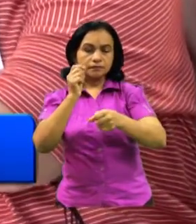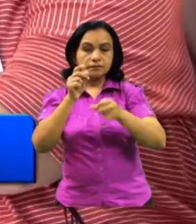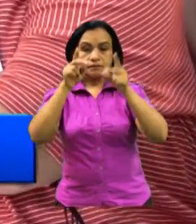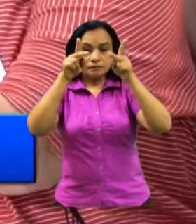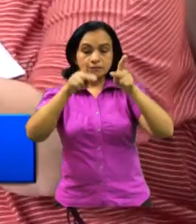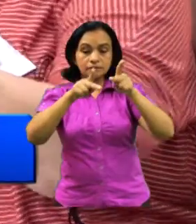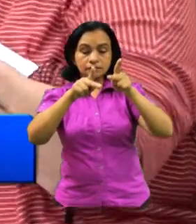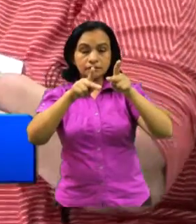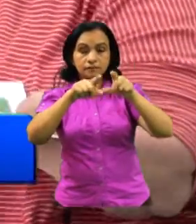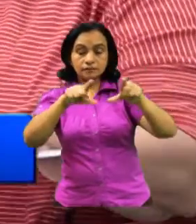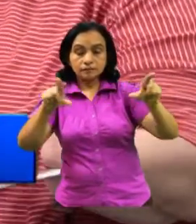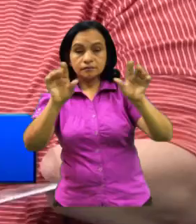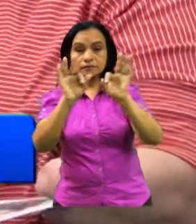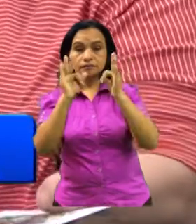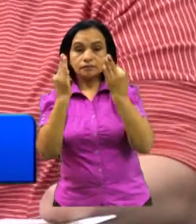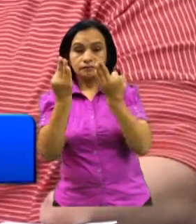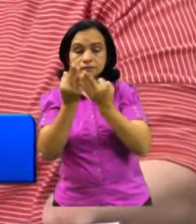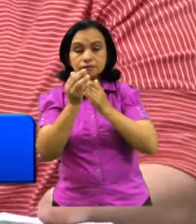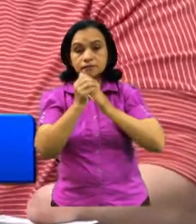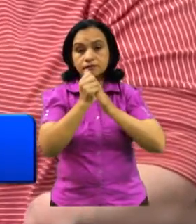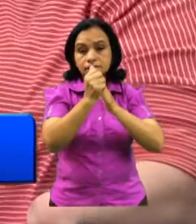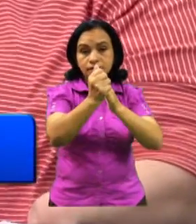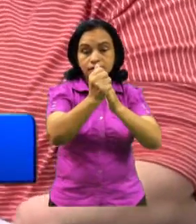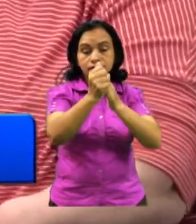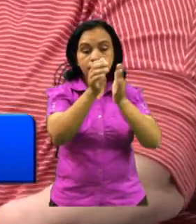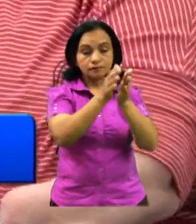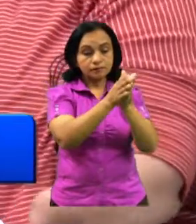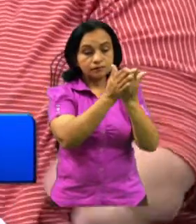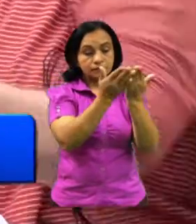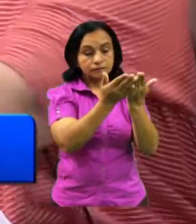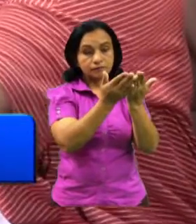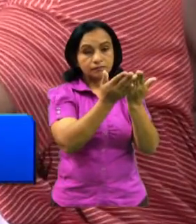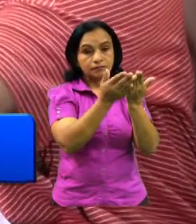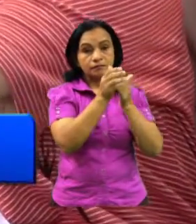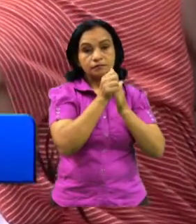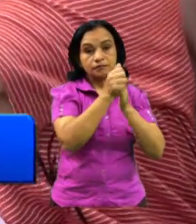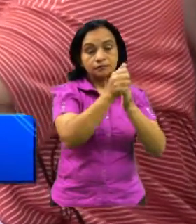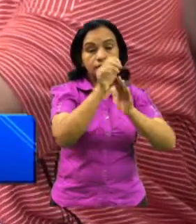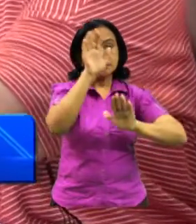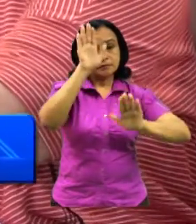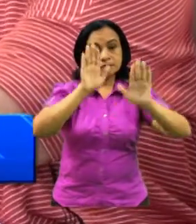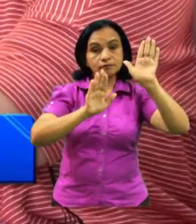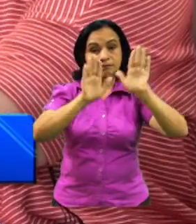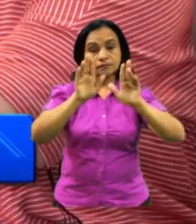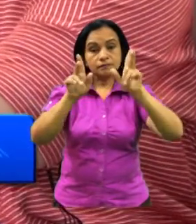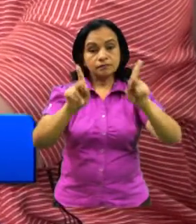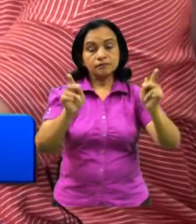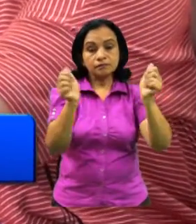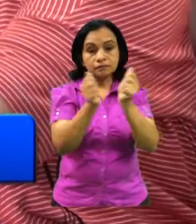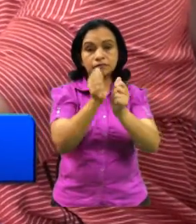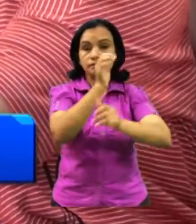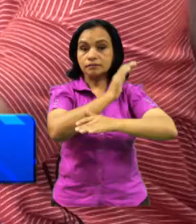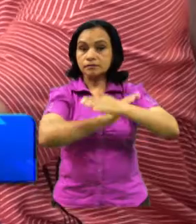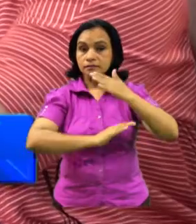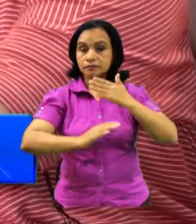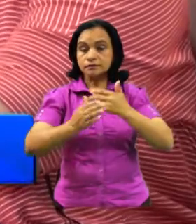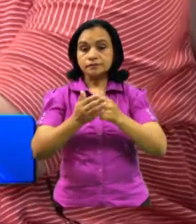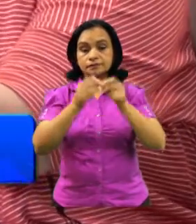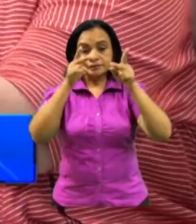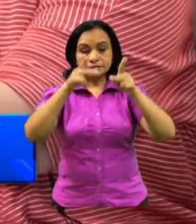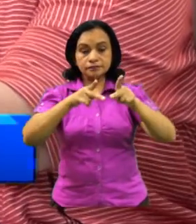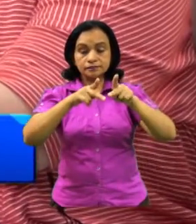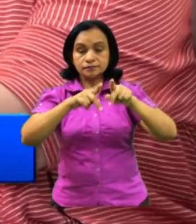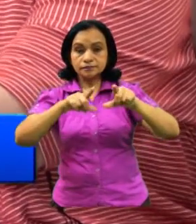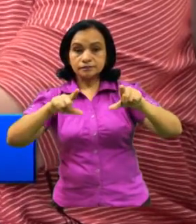plan familiar y tenemos también una guía para la participación de las personas con discapacidad en los